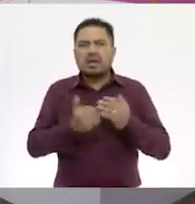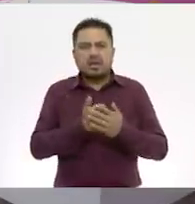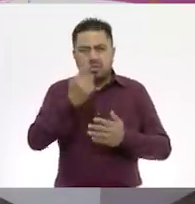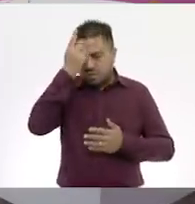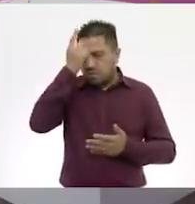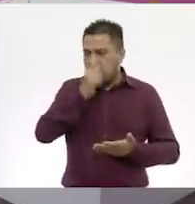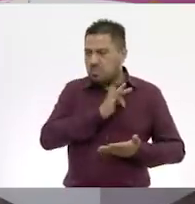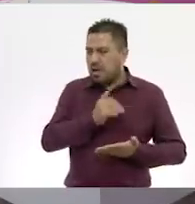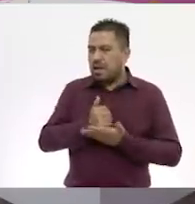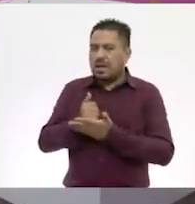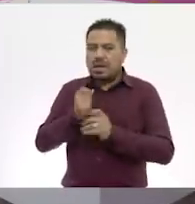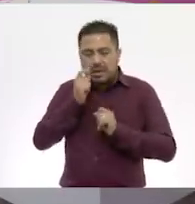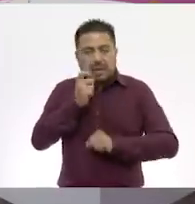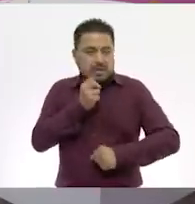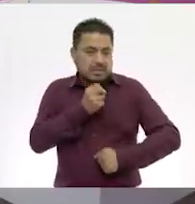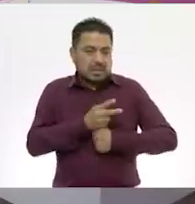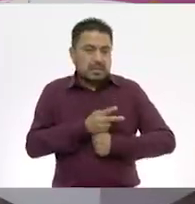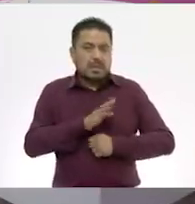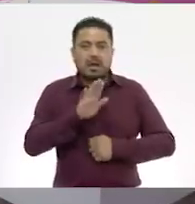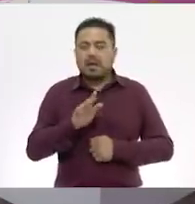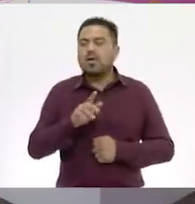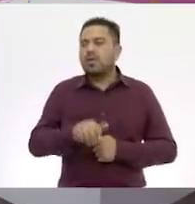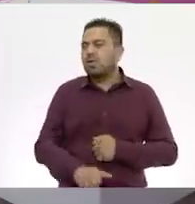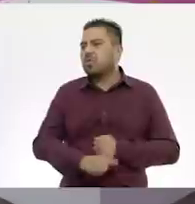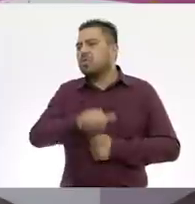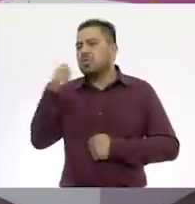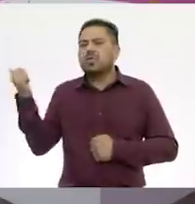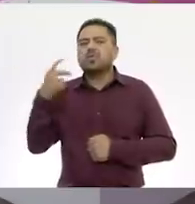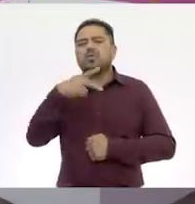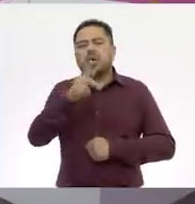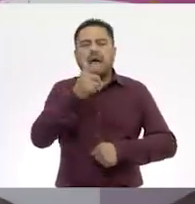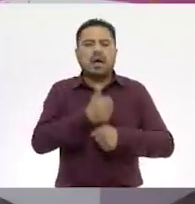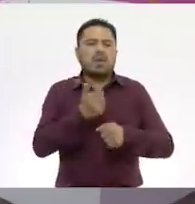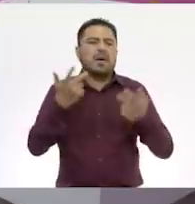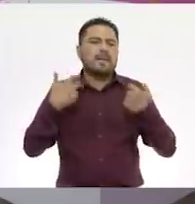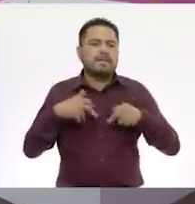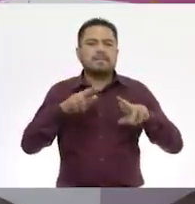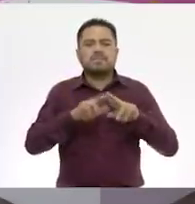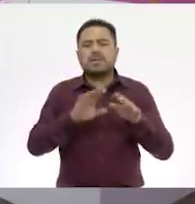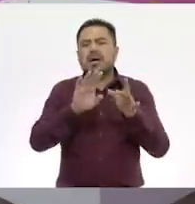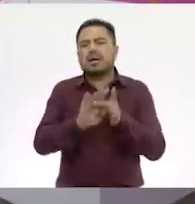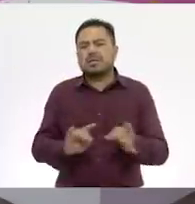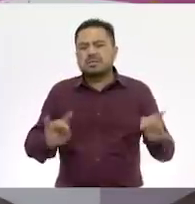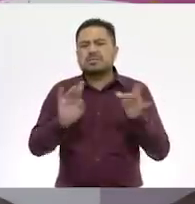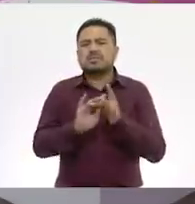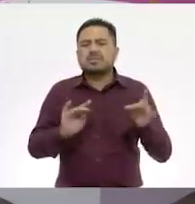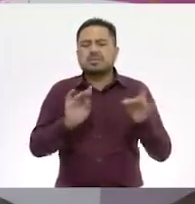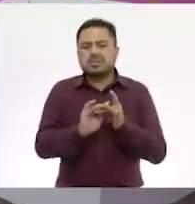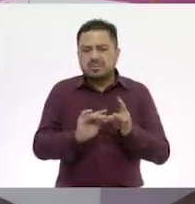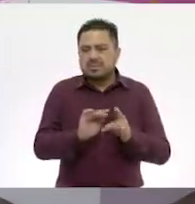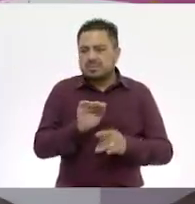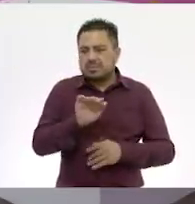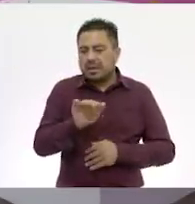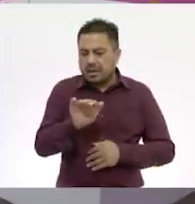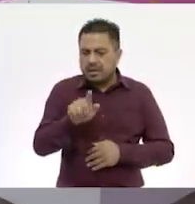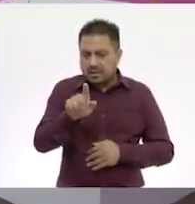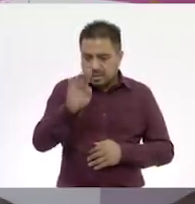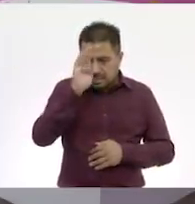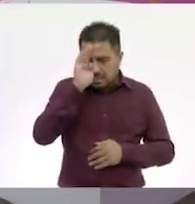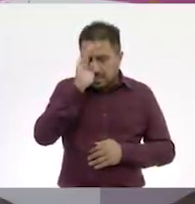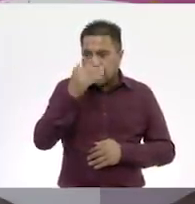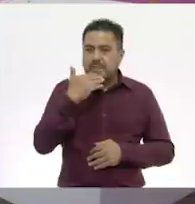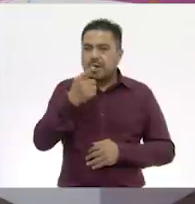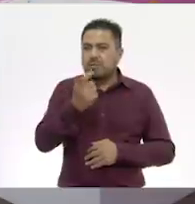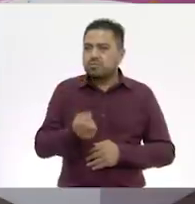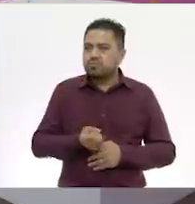ayuda? ¿O en otra ocasión tu abuelita o tu maestra te han dicho, piensa bien lo que